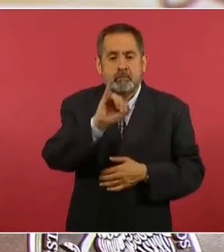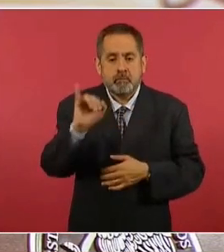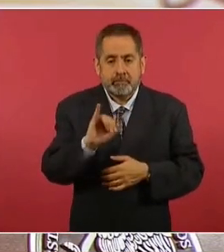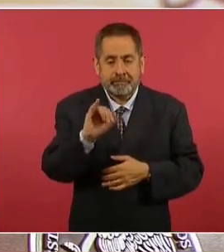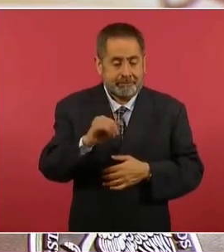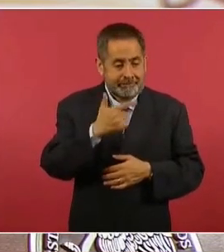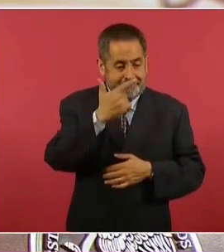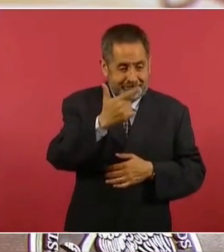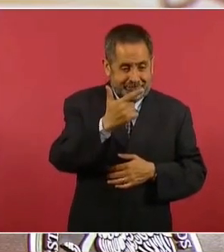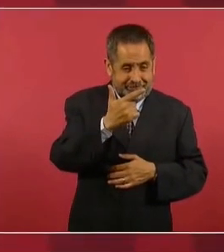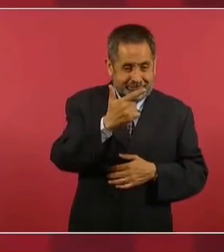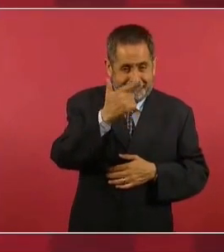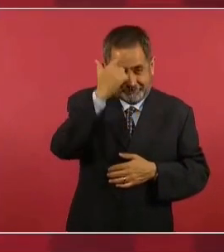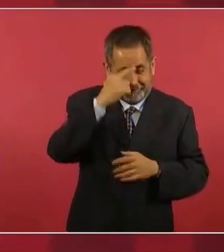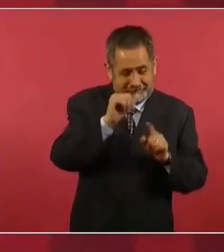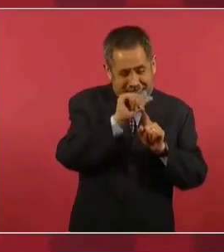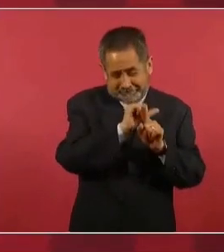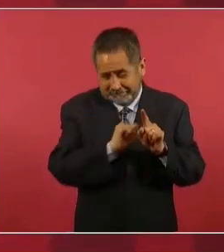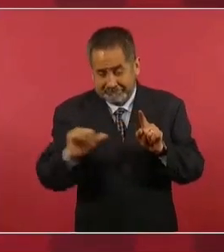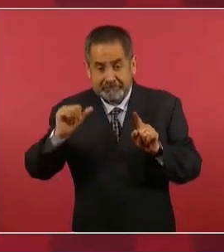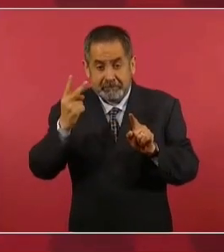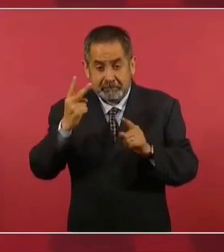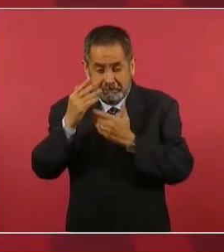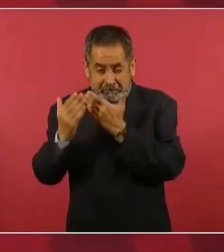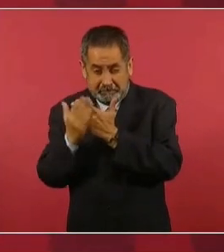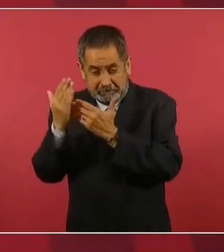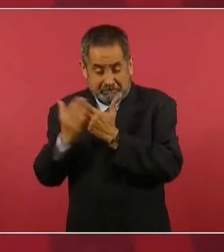7 de la noche y las 2 de la mañana del día siguiente, y hubo